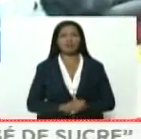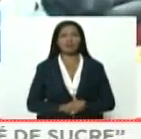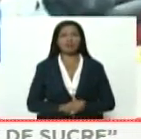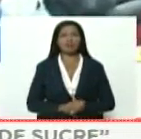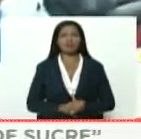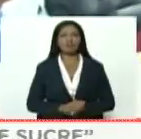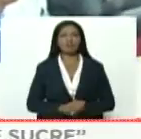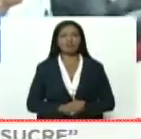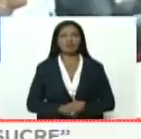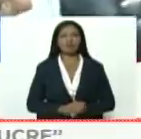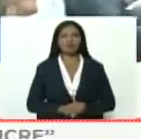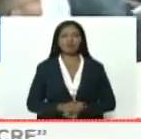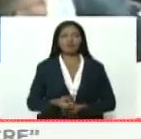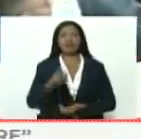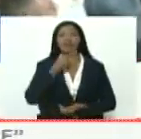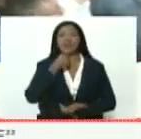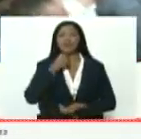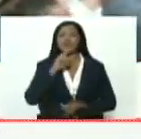Ah,